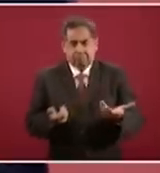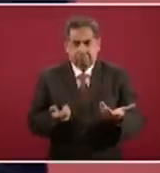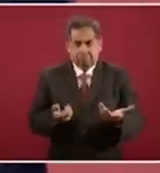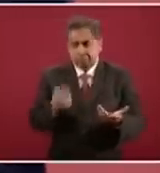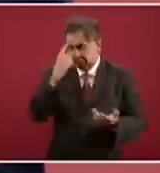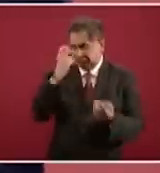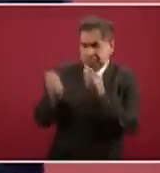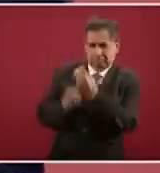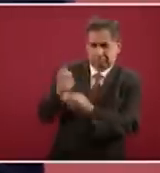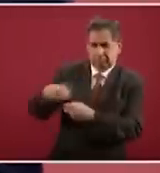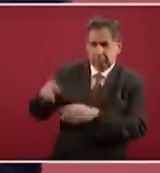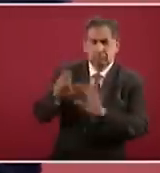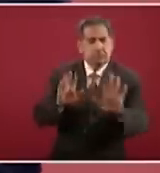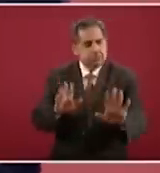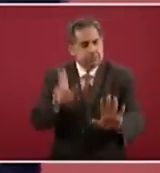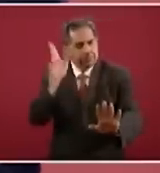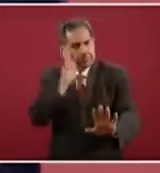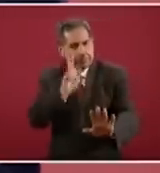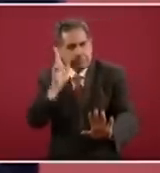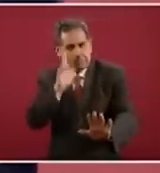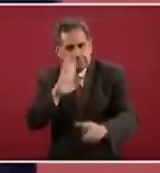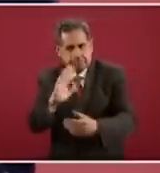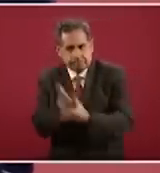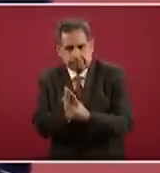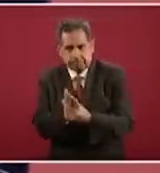a todos, pero hay que